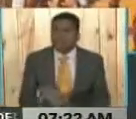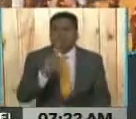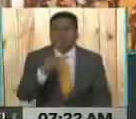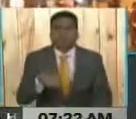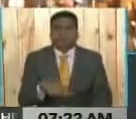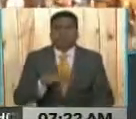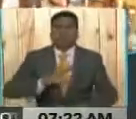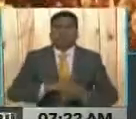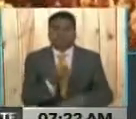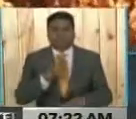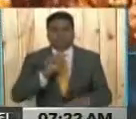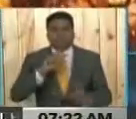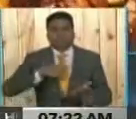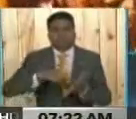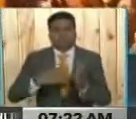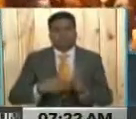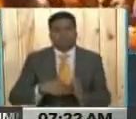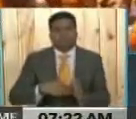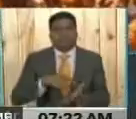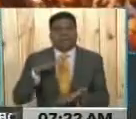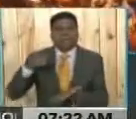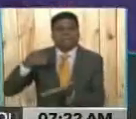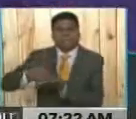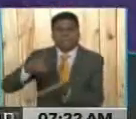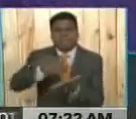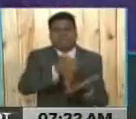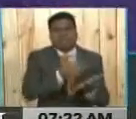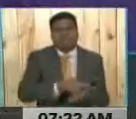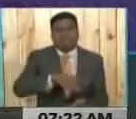las pensiones, que ya sumamos en el acumulado